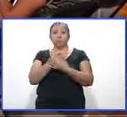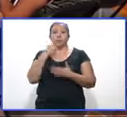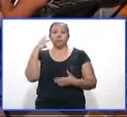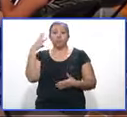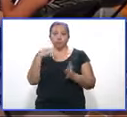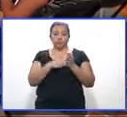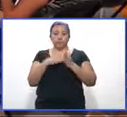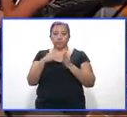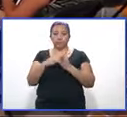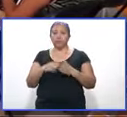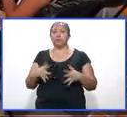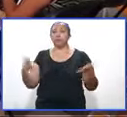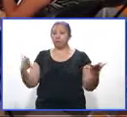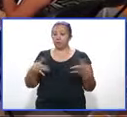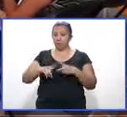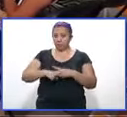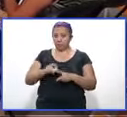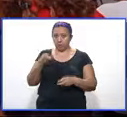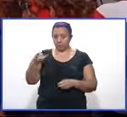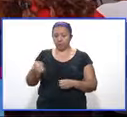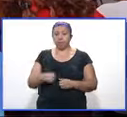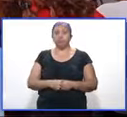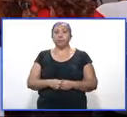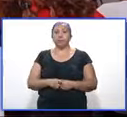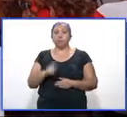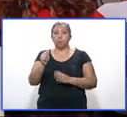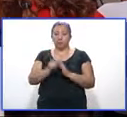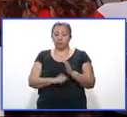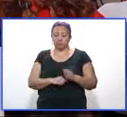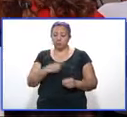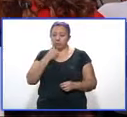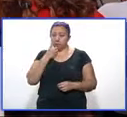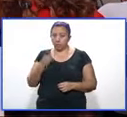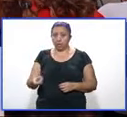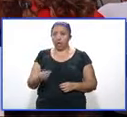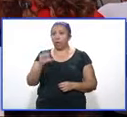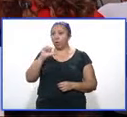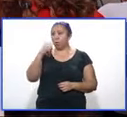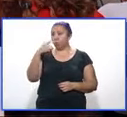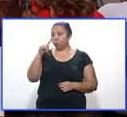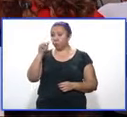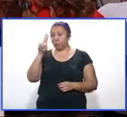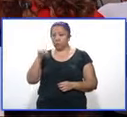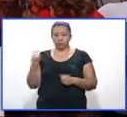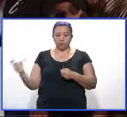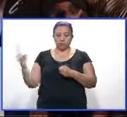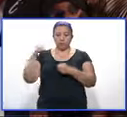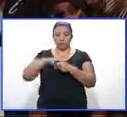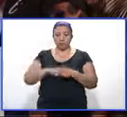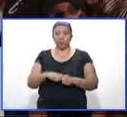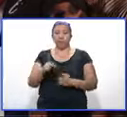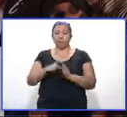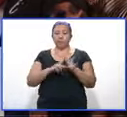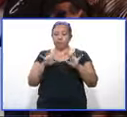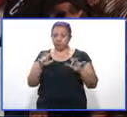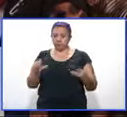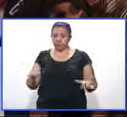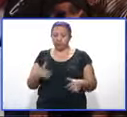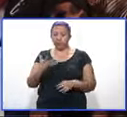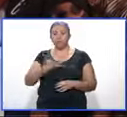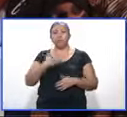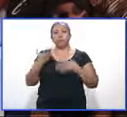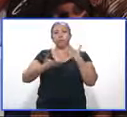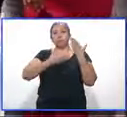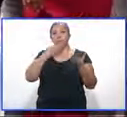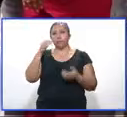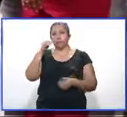de pesos. Las labores comenzarán en mes y medio. Además, la Escuela Agustín Vadillo Cicero se integrará al programa Yucatán Digital para que cuente con el servicio